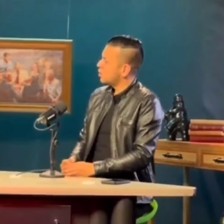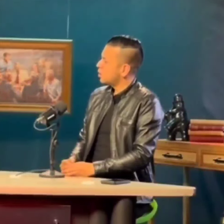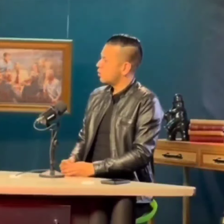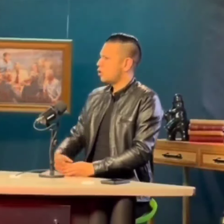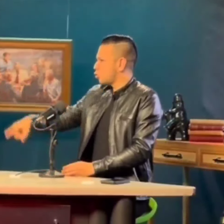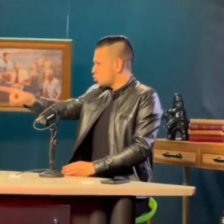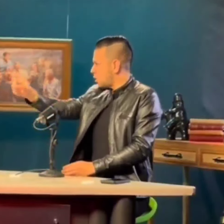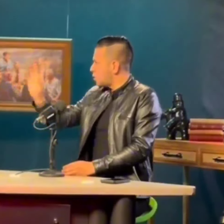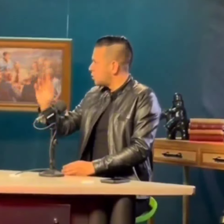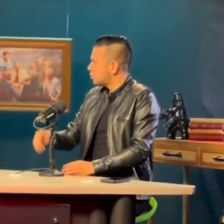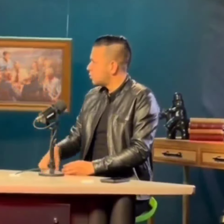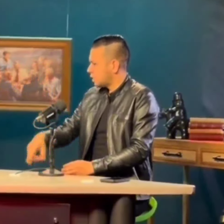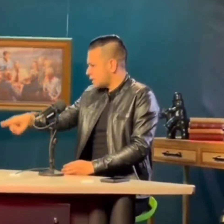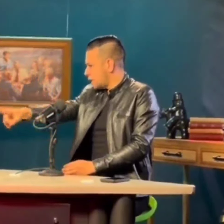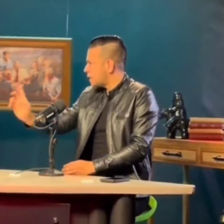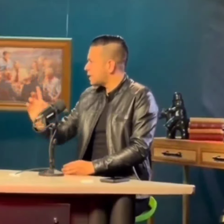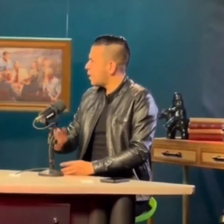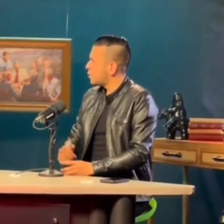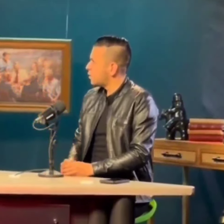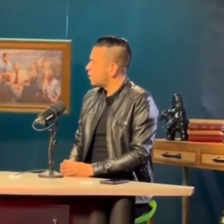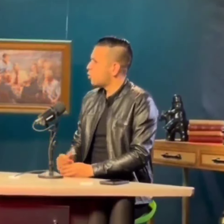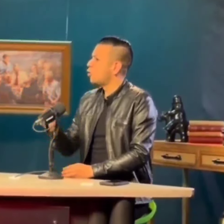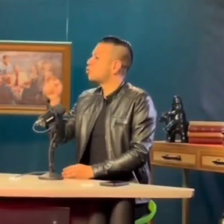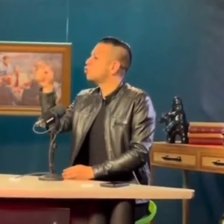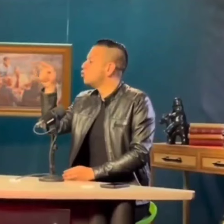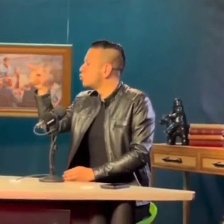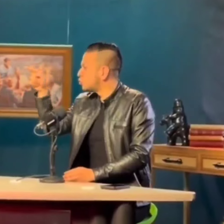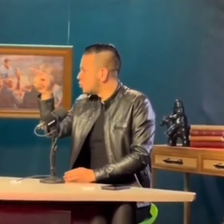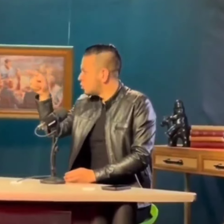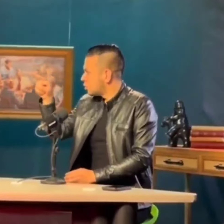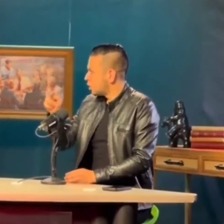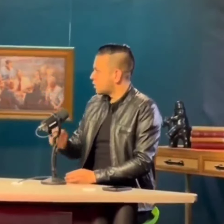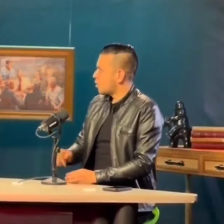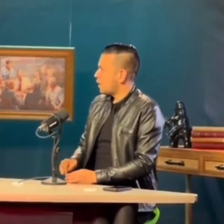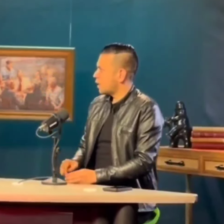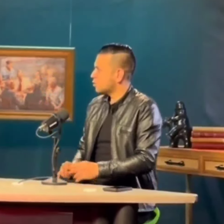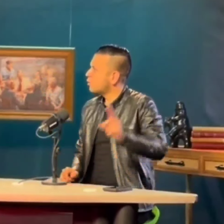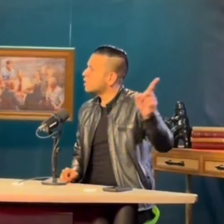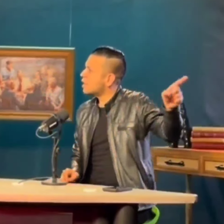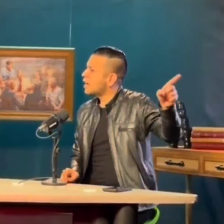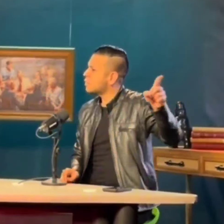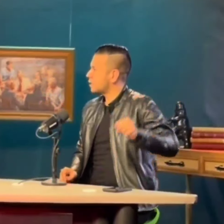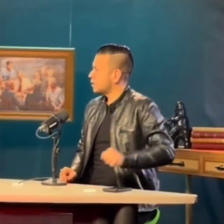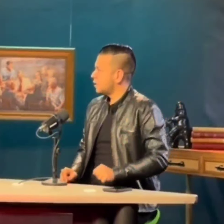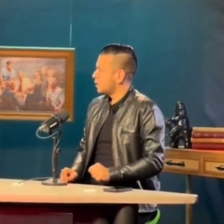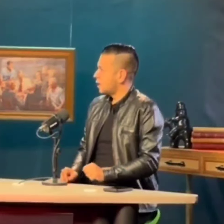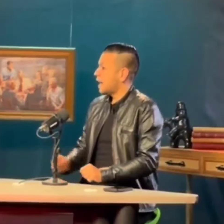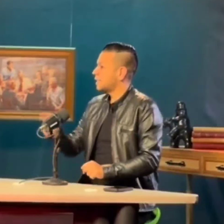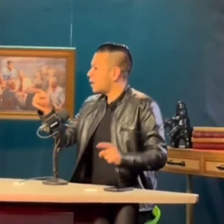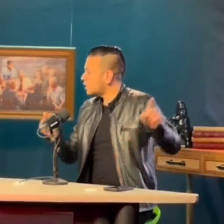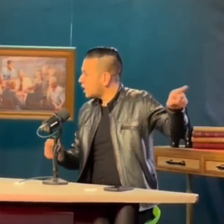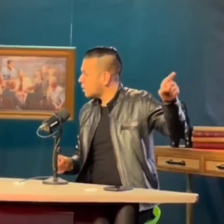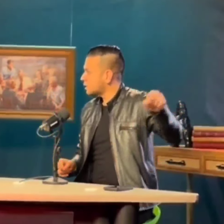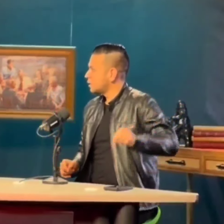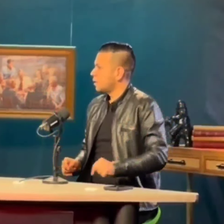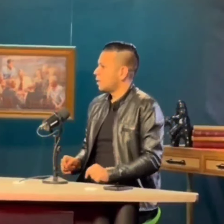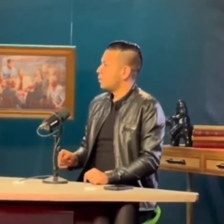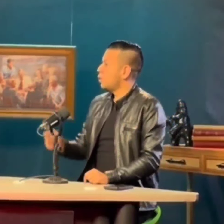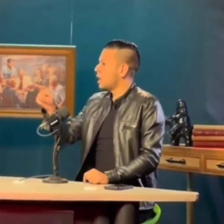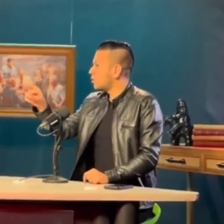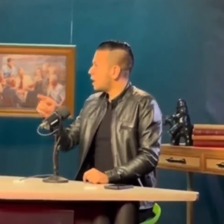nosotros? Le dije, no, con usted no. Usted está aquí en el Senado, con sus compañeros que hoy están en armas, alzados en